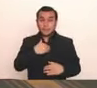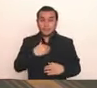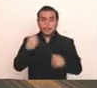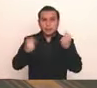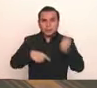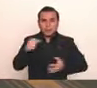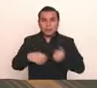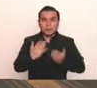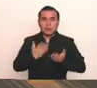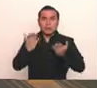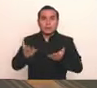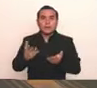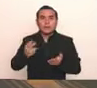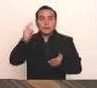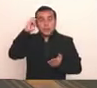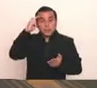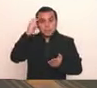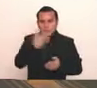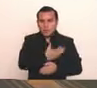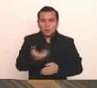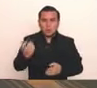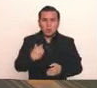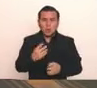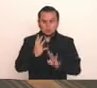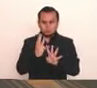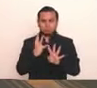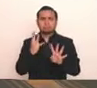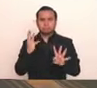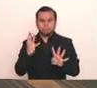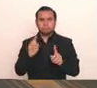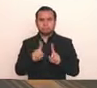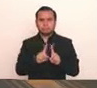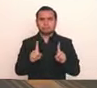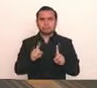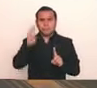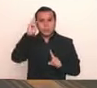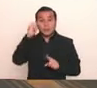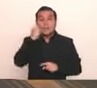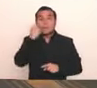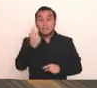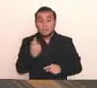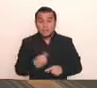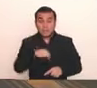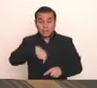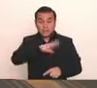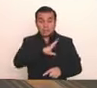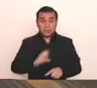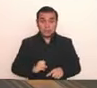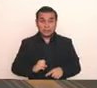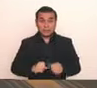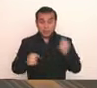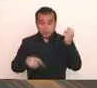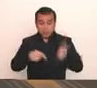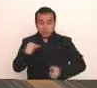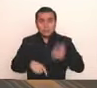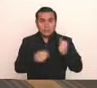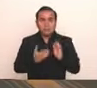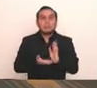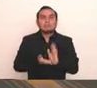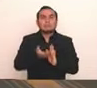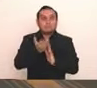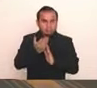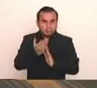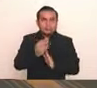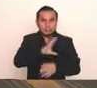a nuestros campesinos en un despliegue ordenada y sin aglomeraciones en busca de que nuestro país tenga una cosecha récord que garantiza la sostenibilidad alimentaria